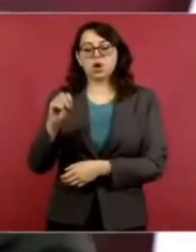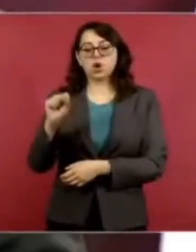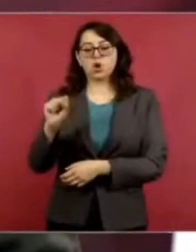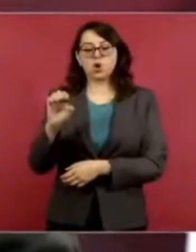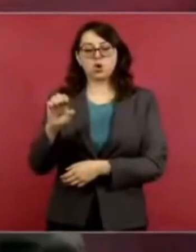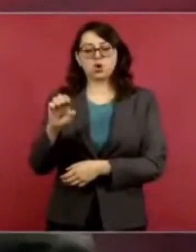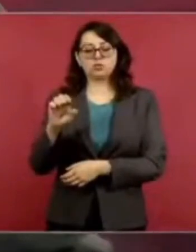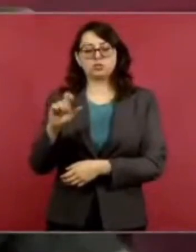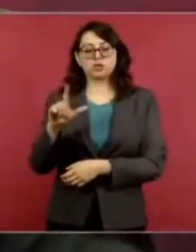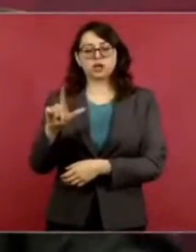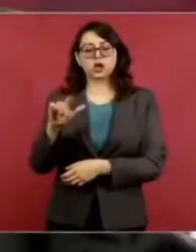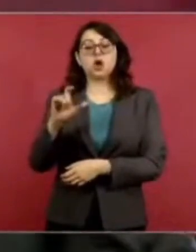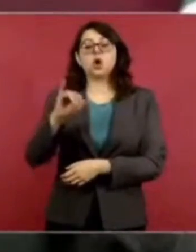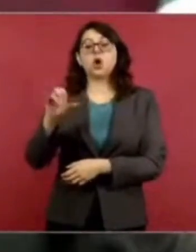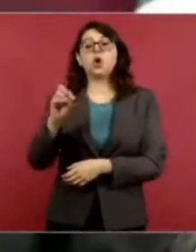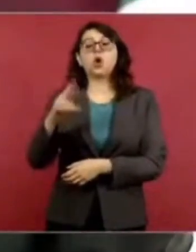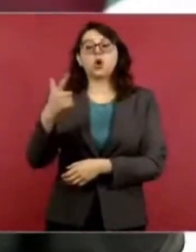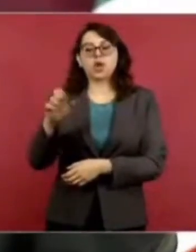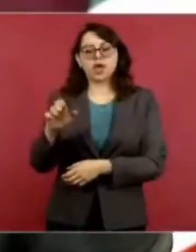Jorge Luis Borges.